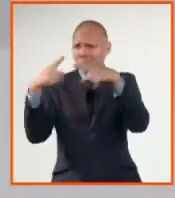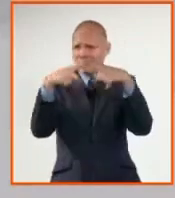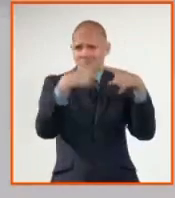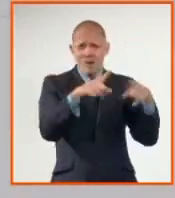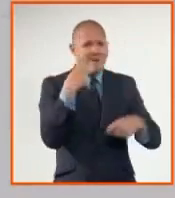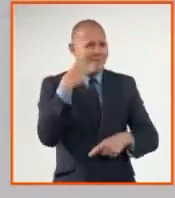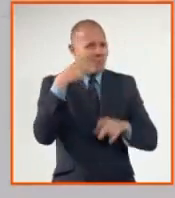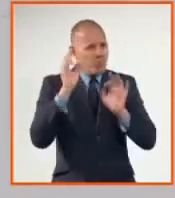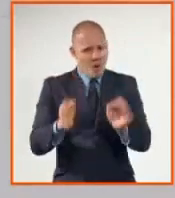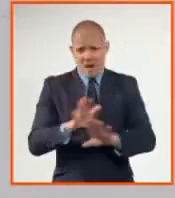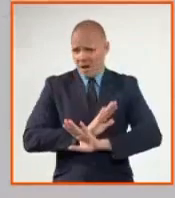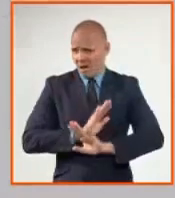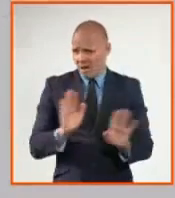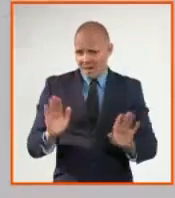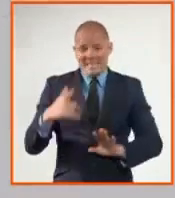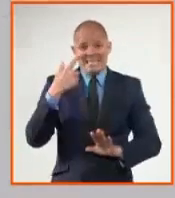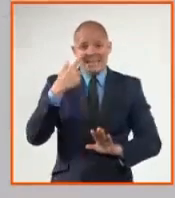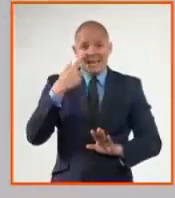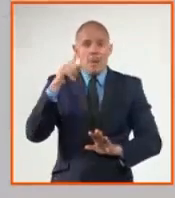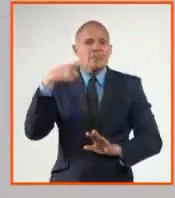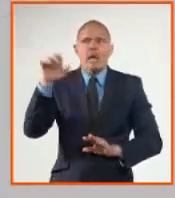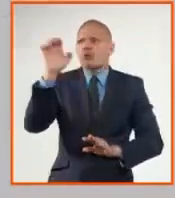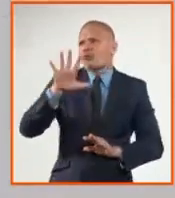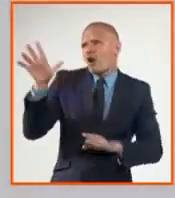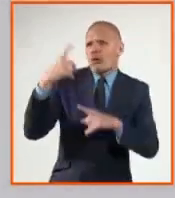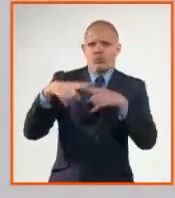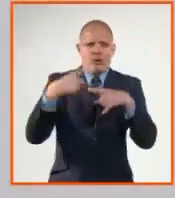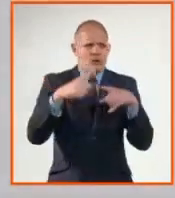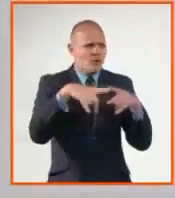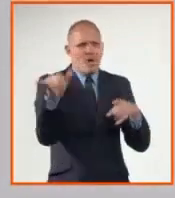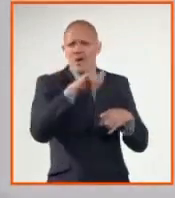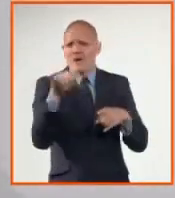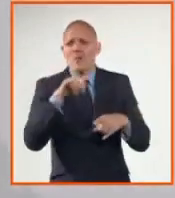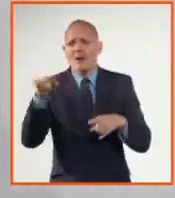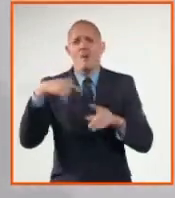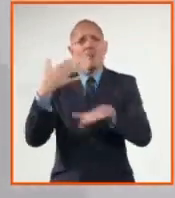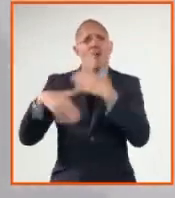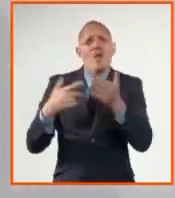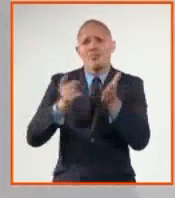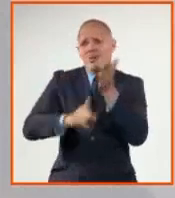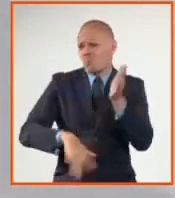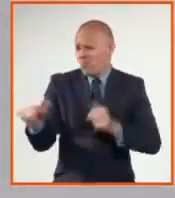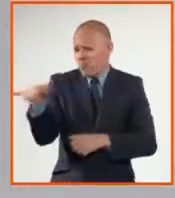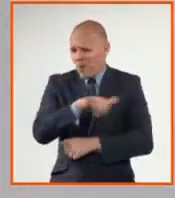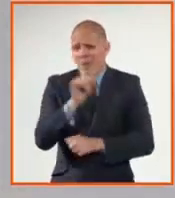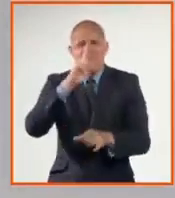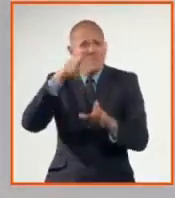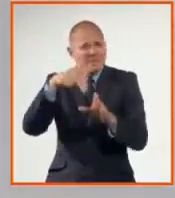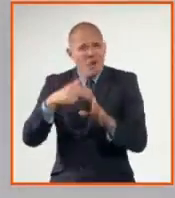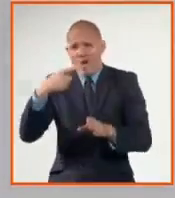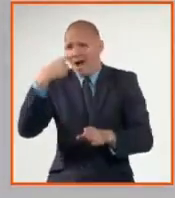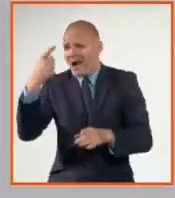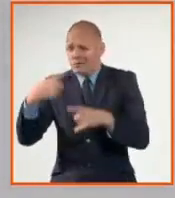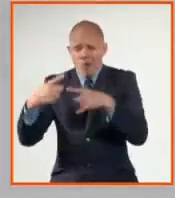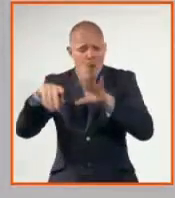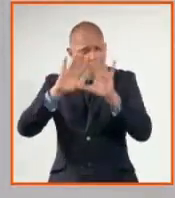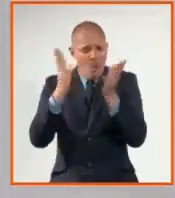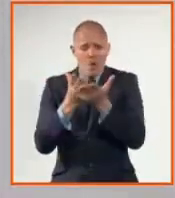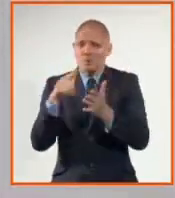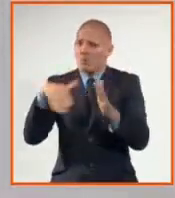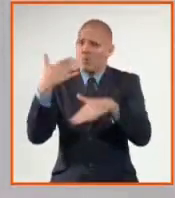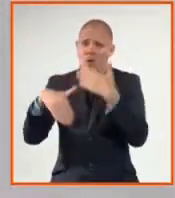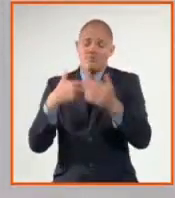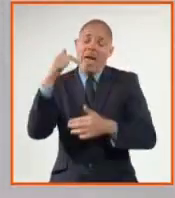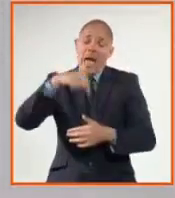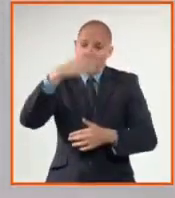contactan de la crisis energética que hoy afecta no sólo a cuba sino también a varias regiones del mundo en el caso de cuba la situación se agudiza